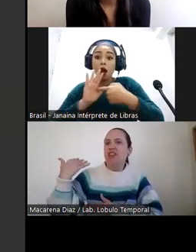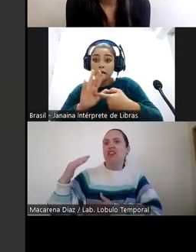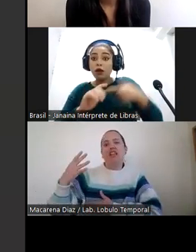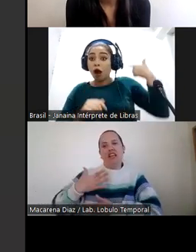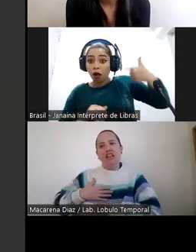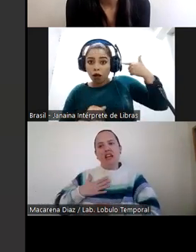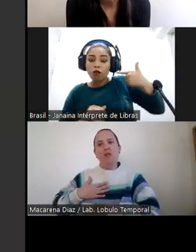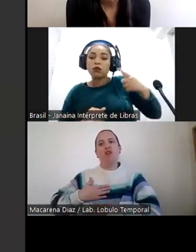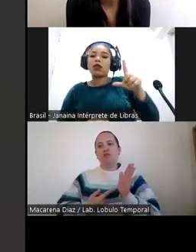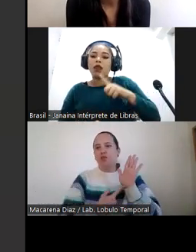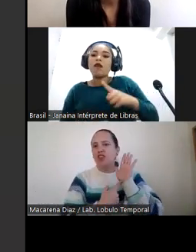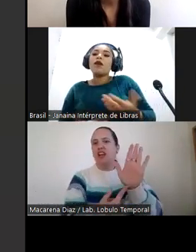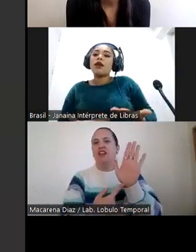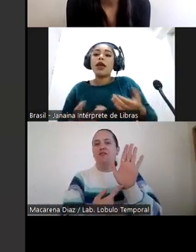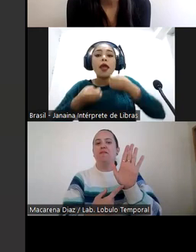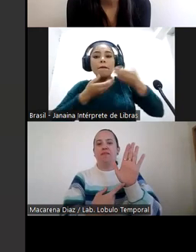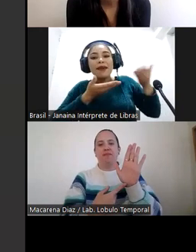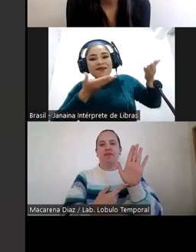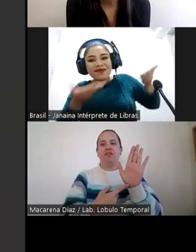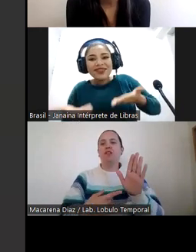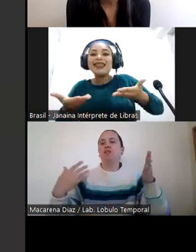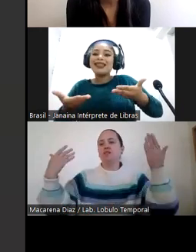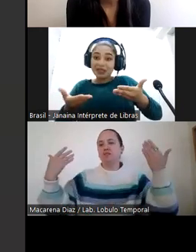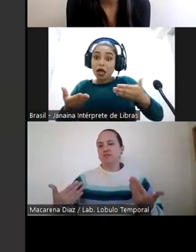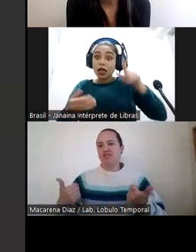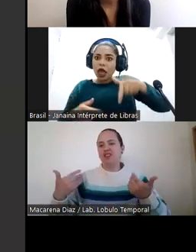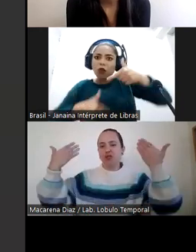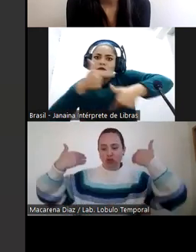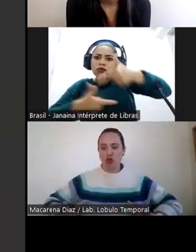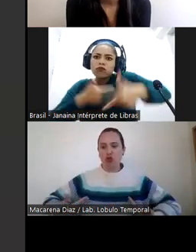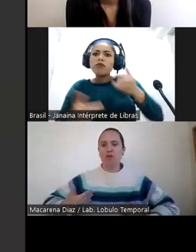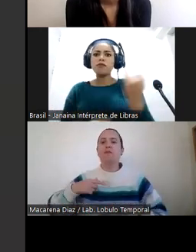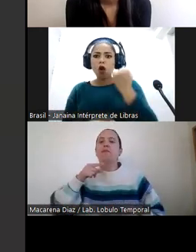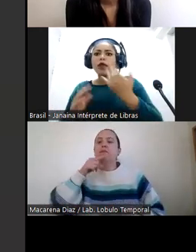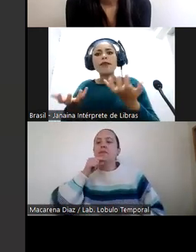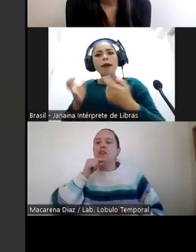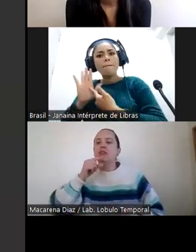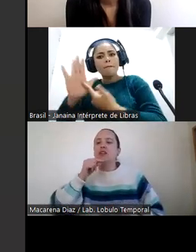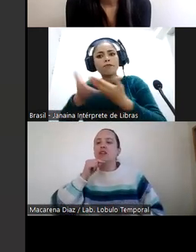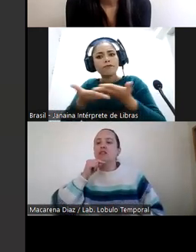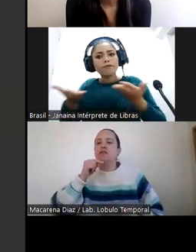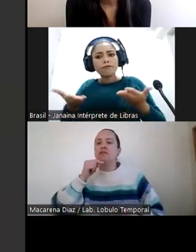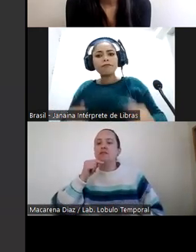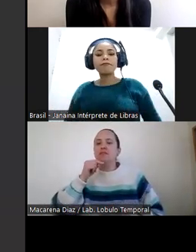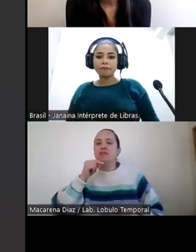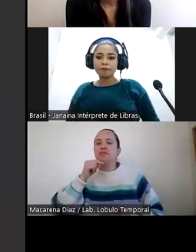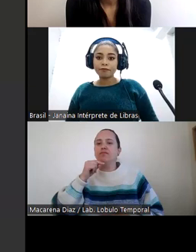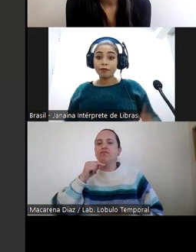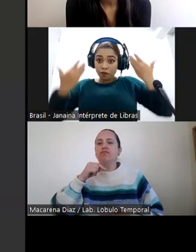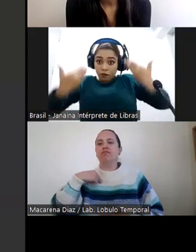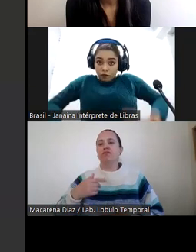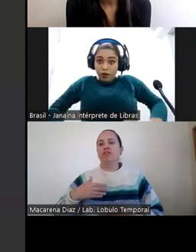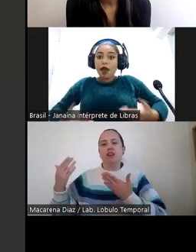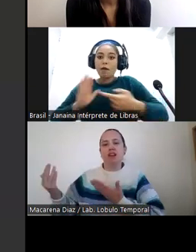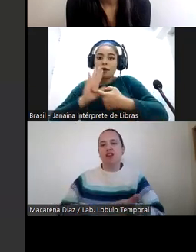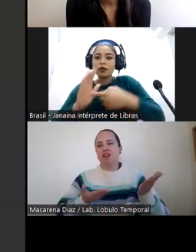Temporal, darles la bienvenida a esta actividad tan importante que queremos mostrarle. Me presento, mi nombre es